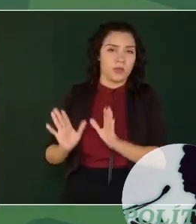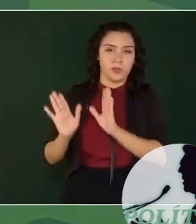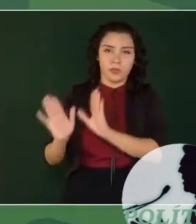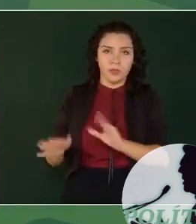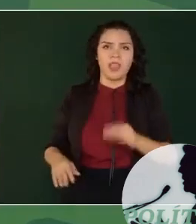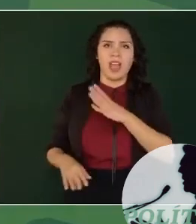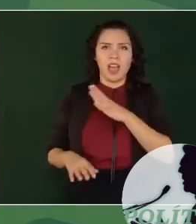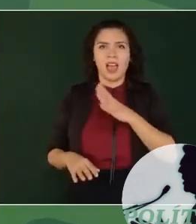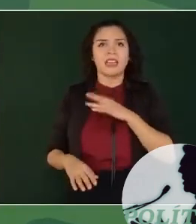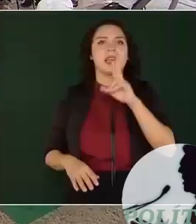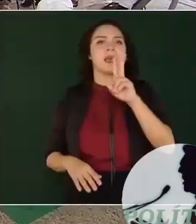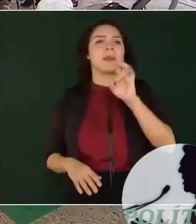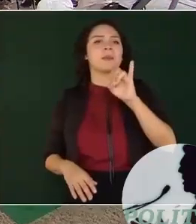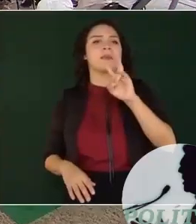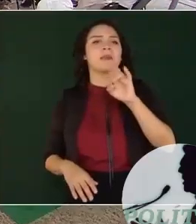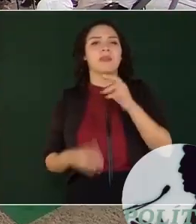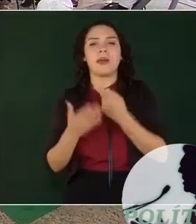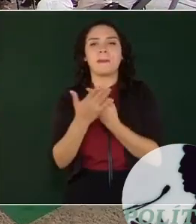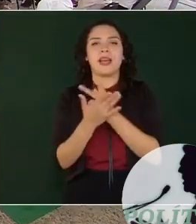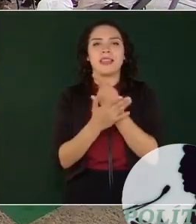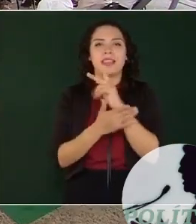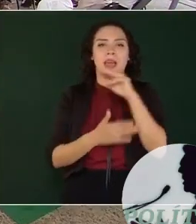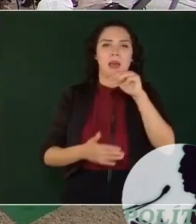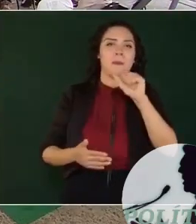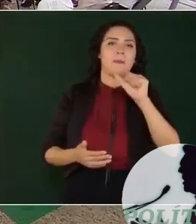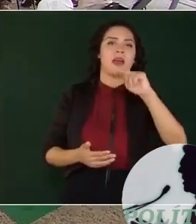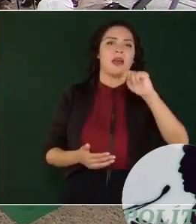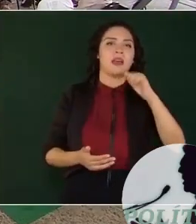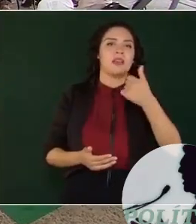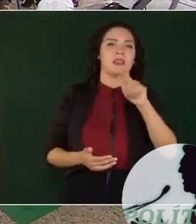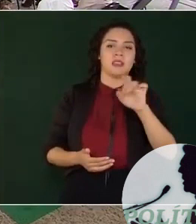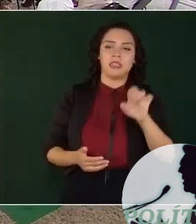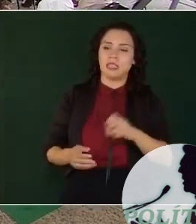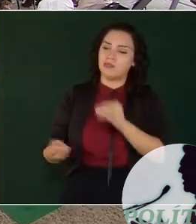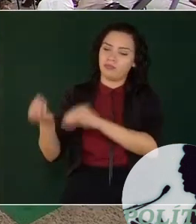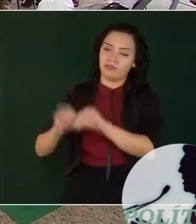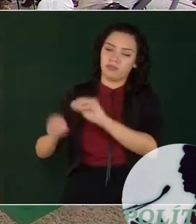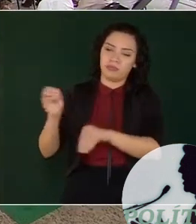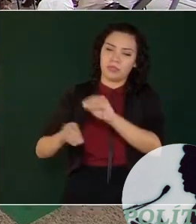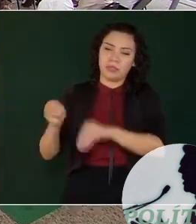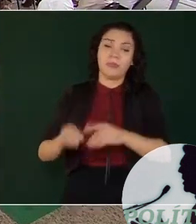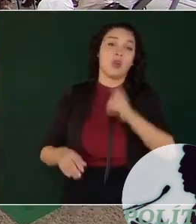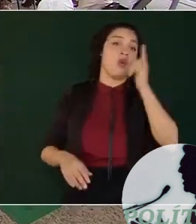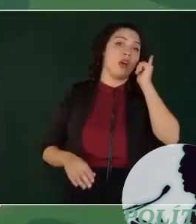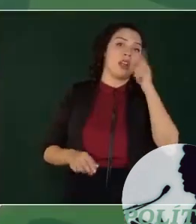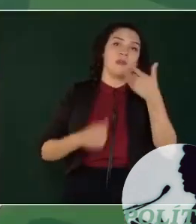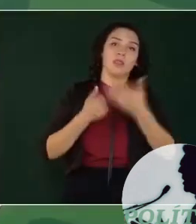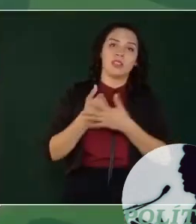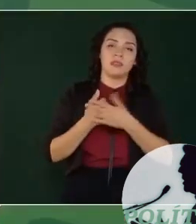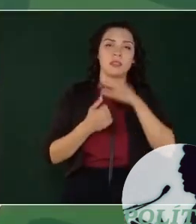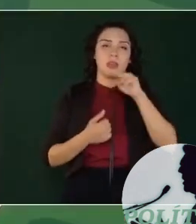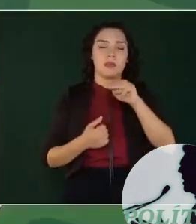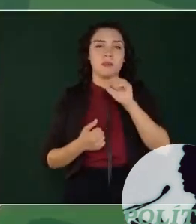un vivero de mangle para repoblar toda la costa tamaulipeca, en un proyecto muy importante también